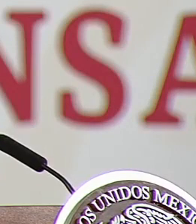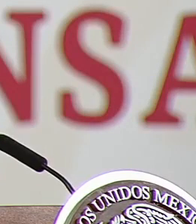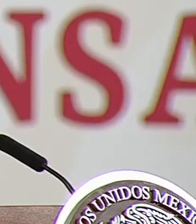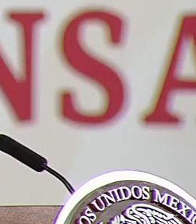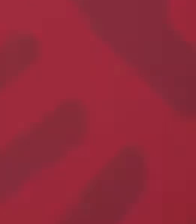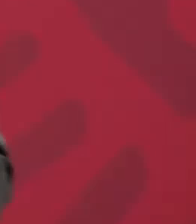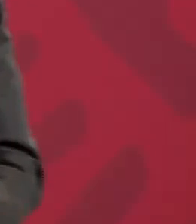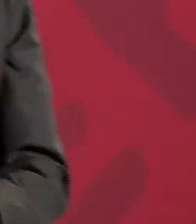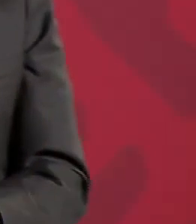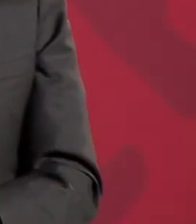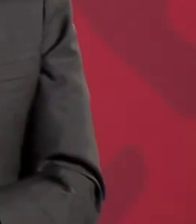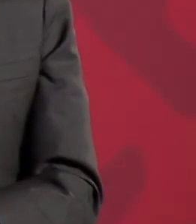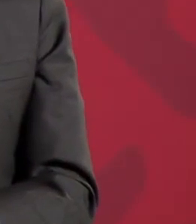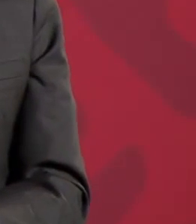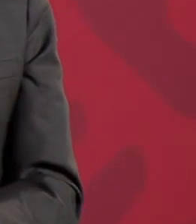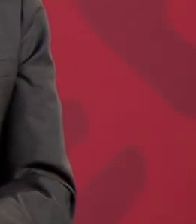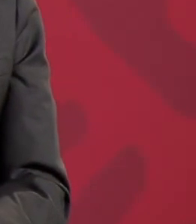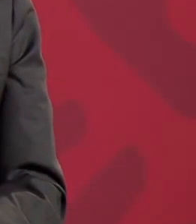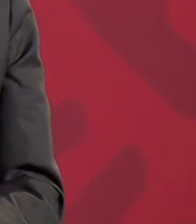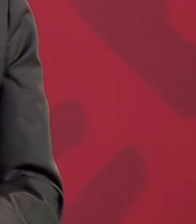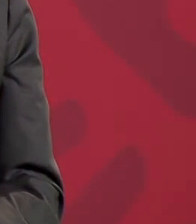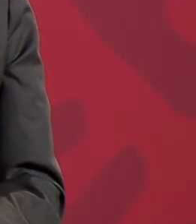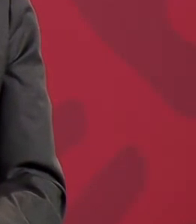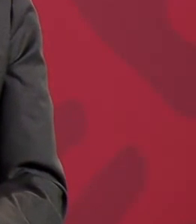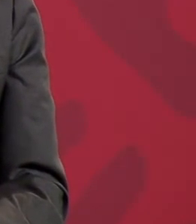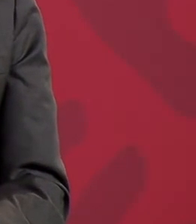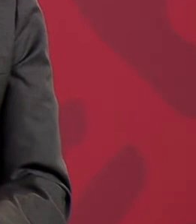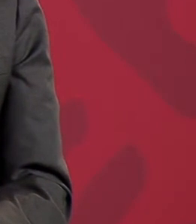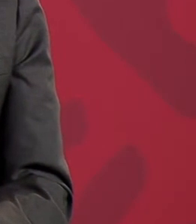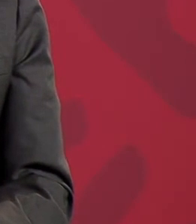no es el propósito, ¿no?,